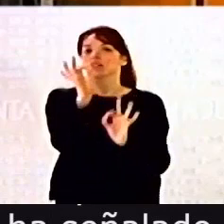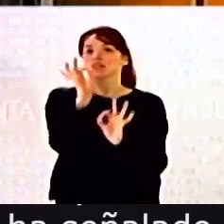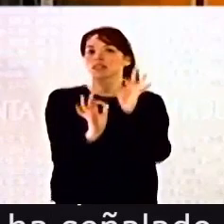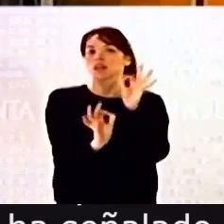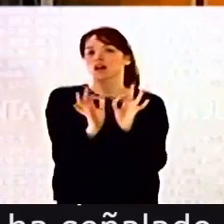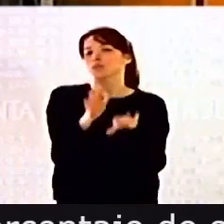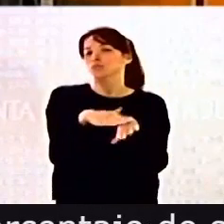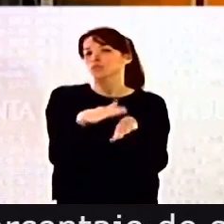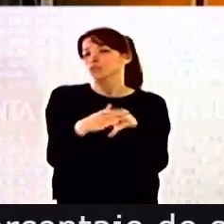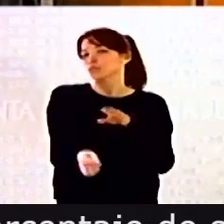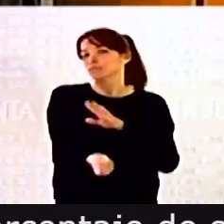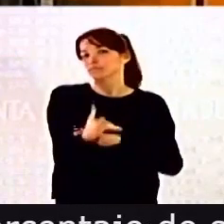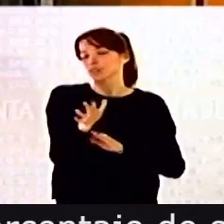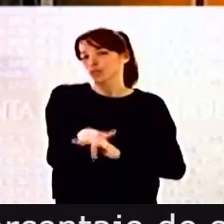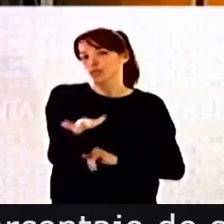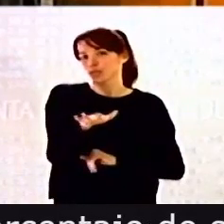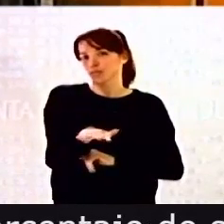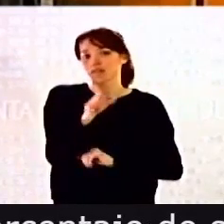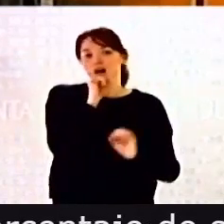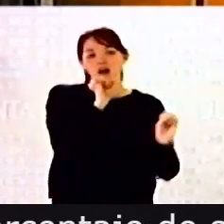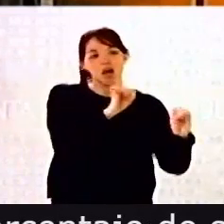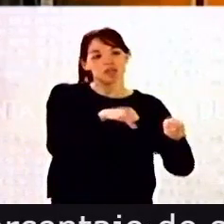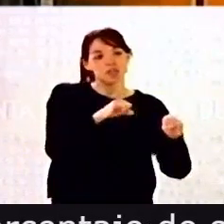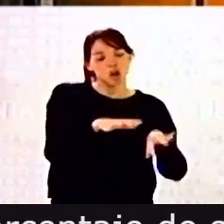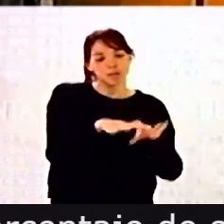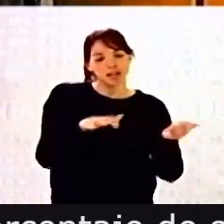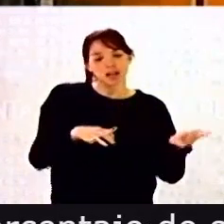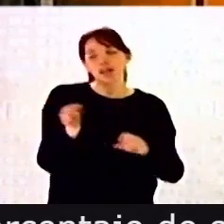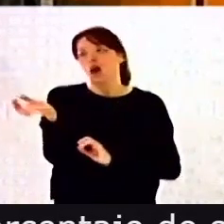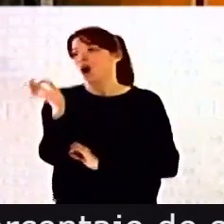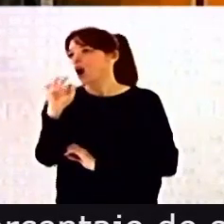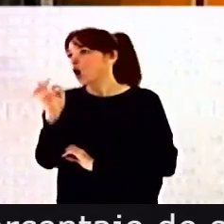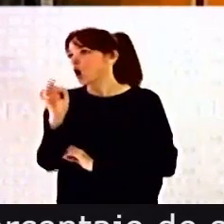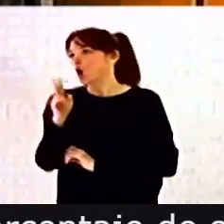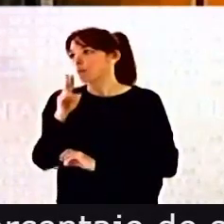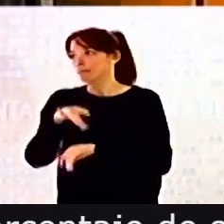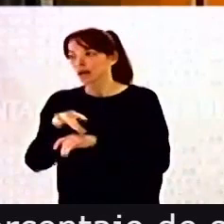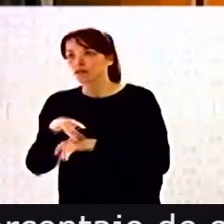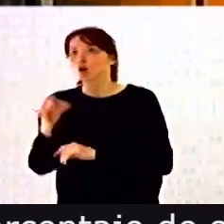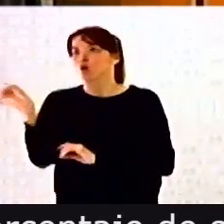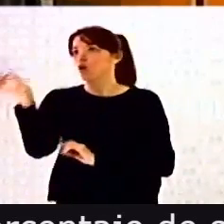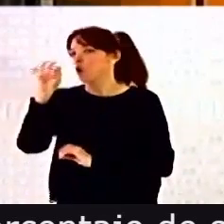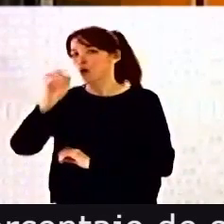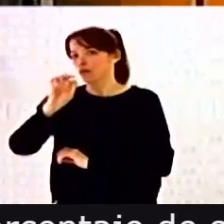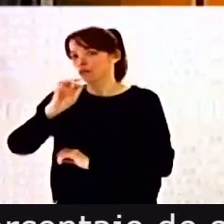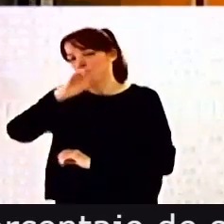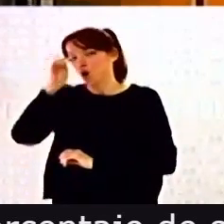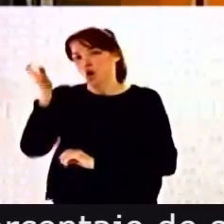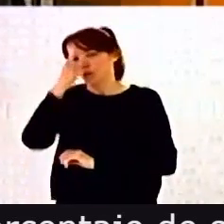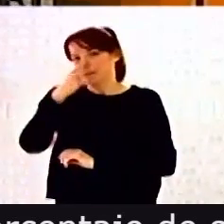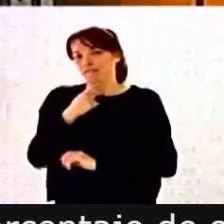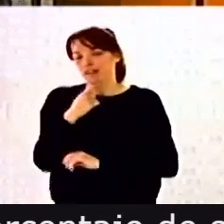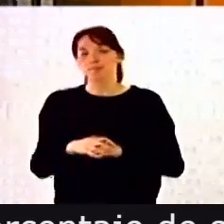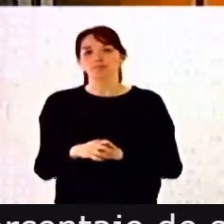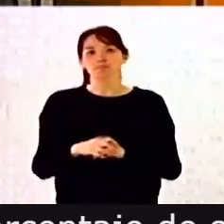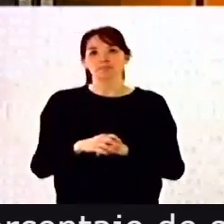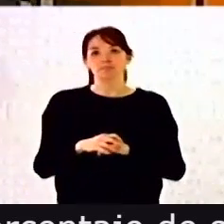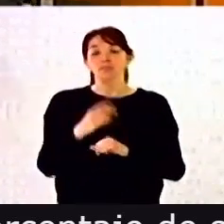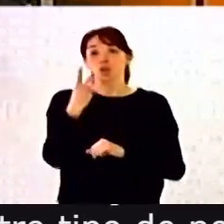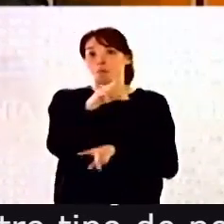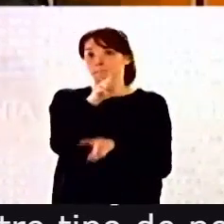procedencia, es decir, si son de ancianos en su mayoría, si son de sanitarios o si son de otro tipo de perfil. Y dos cuestiones